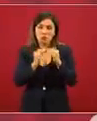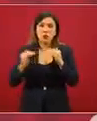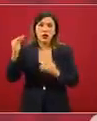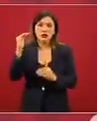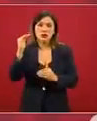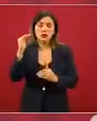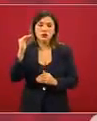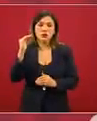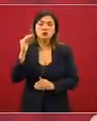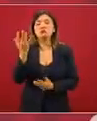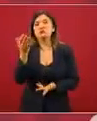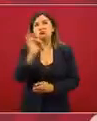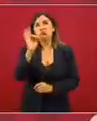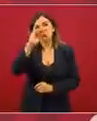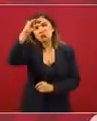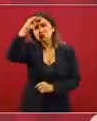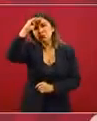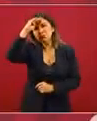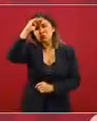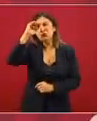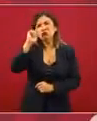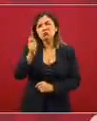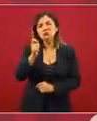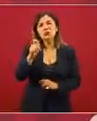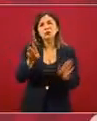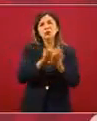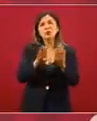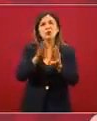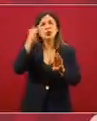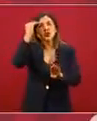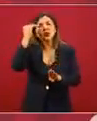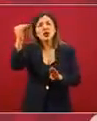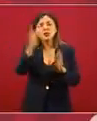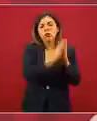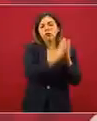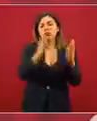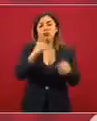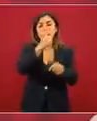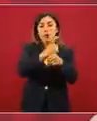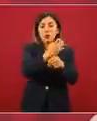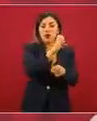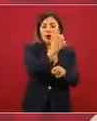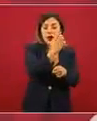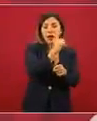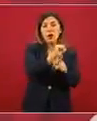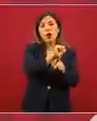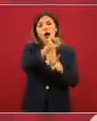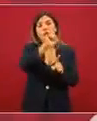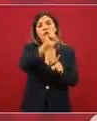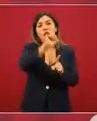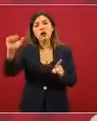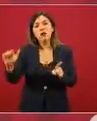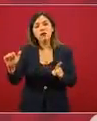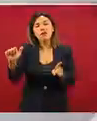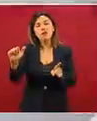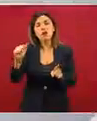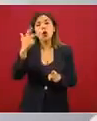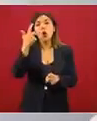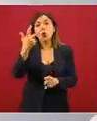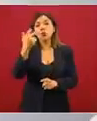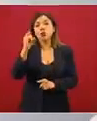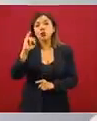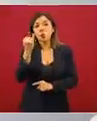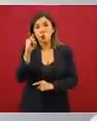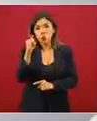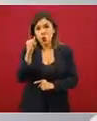Si consideramos el periodo del 1 de enero al 8 de